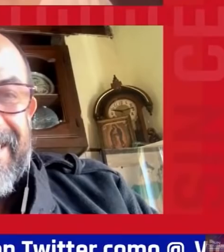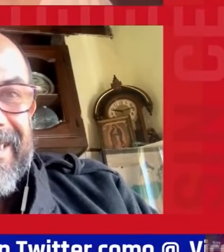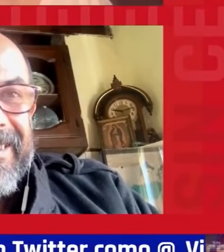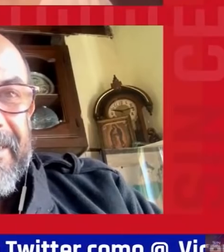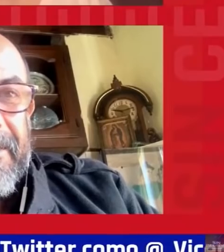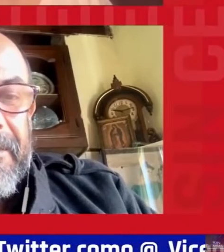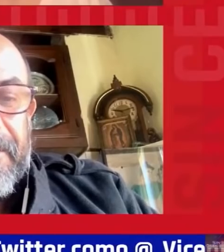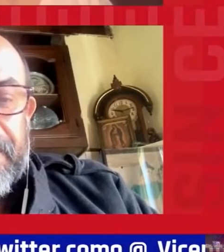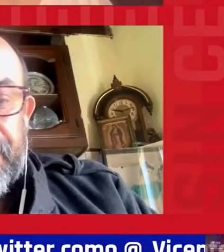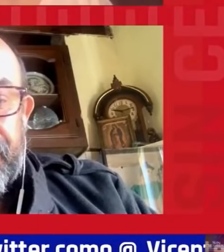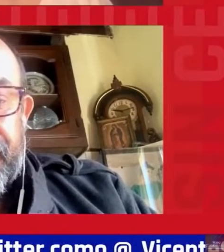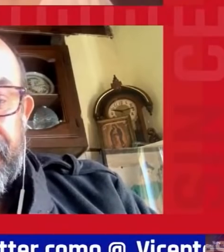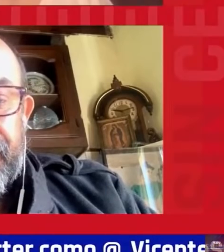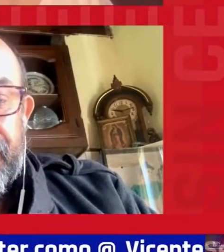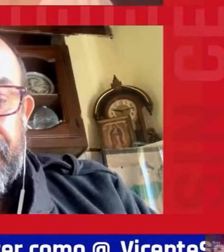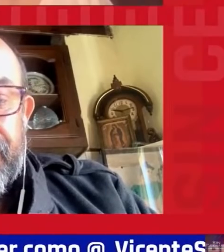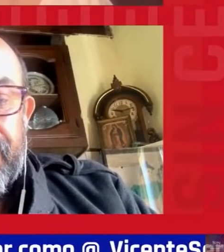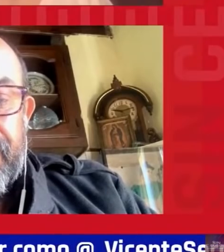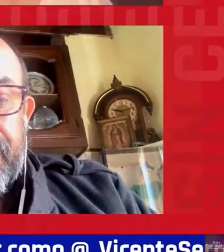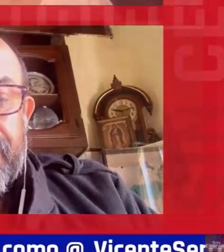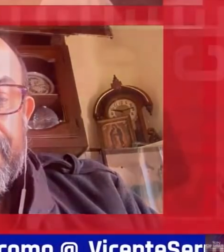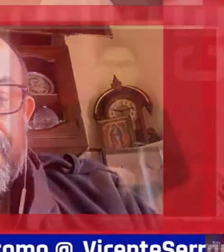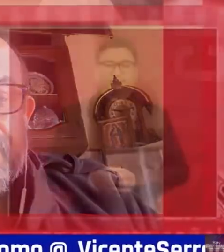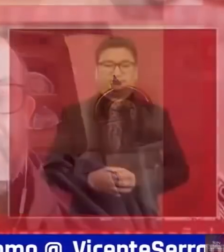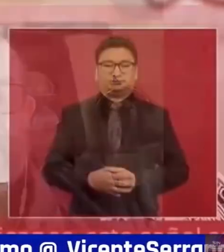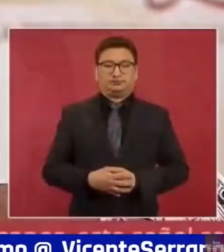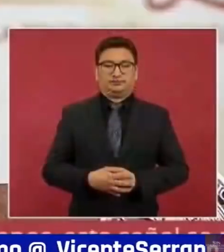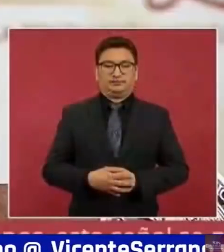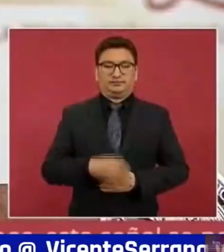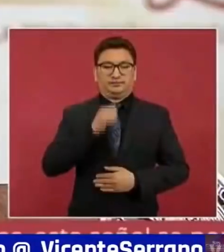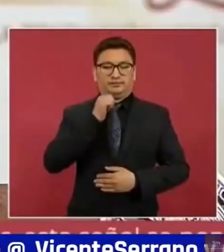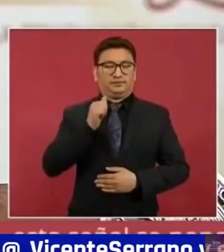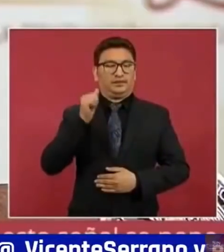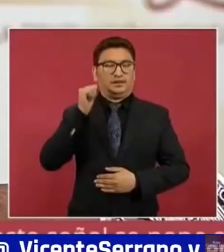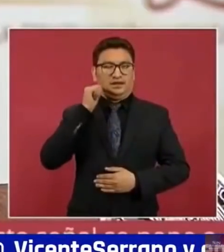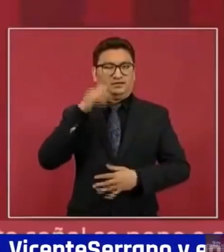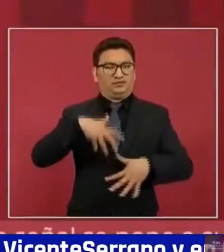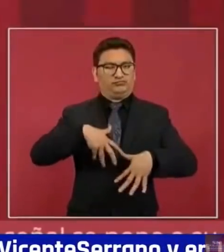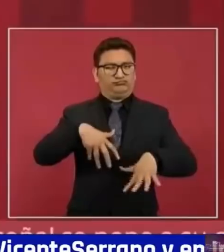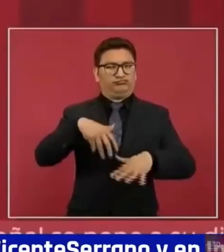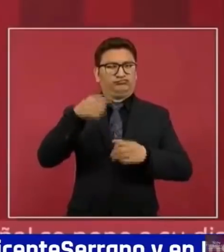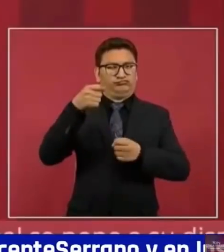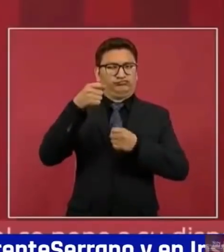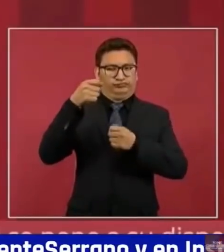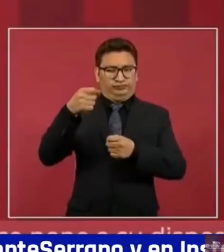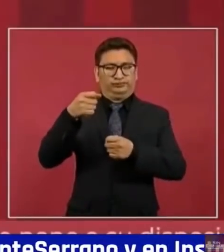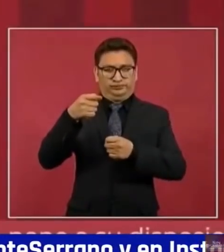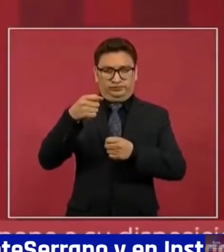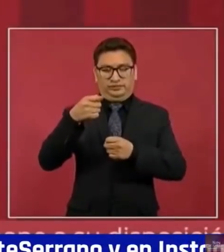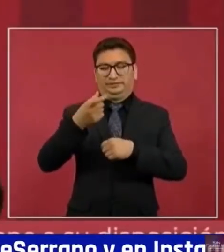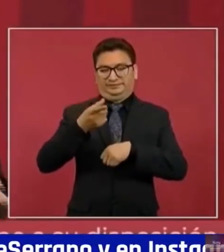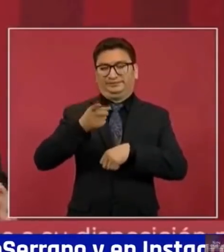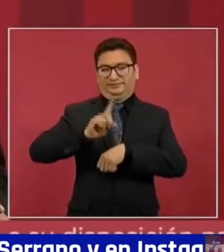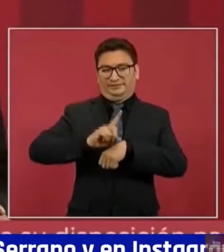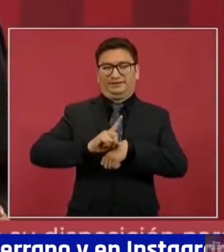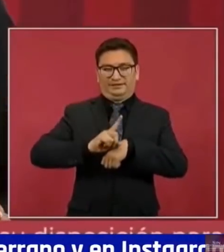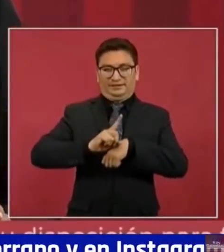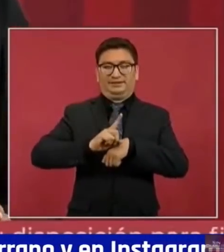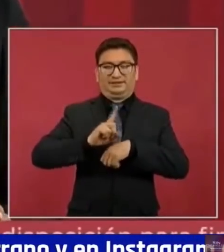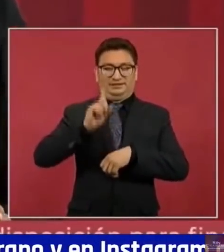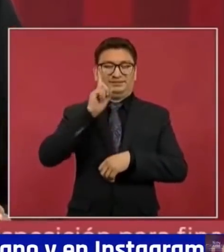víbora chillando en la mañanera porque llama reverendo, ¿qué dijo? Reverendo, ¿qué le llamó a Claudio X